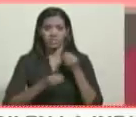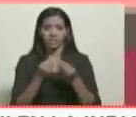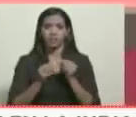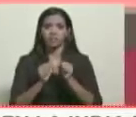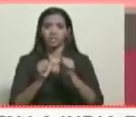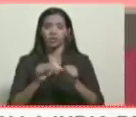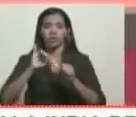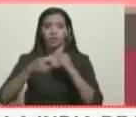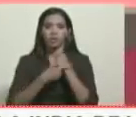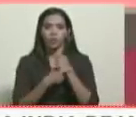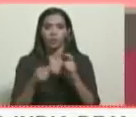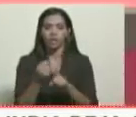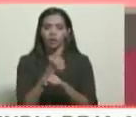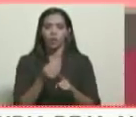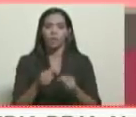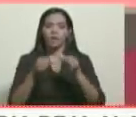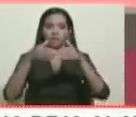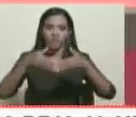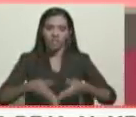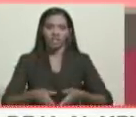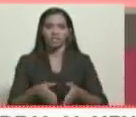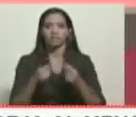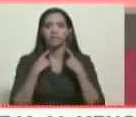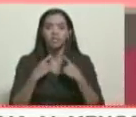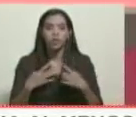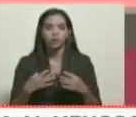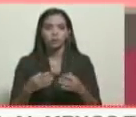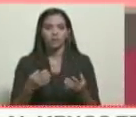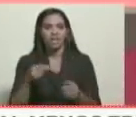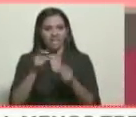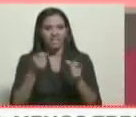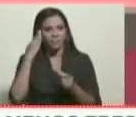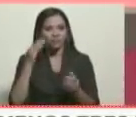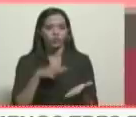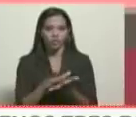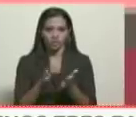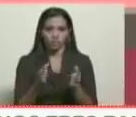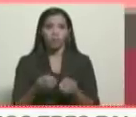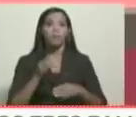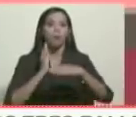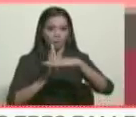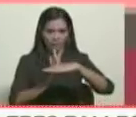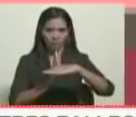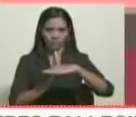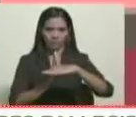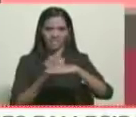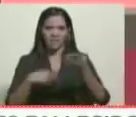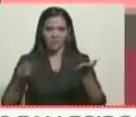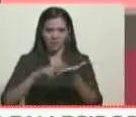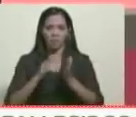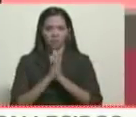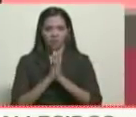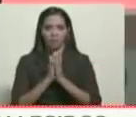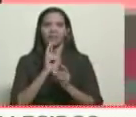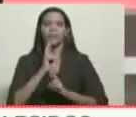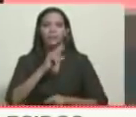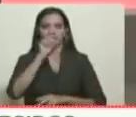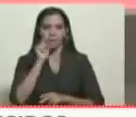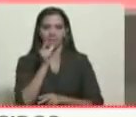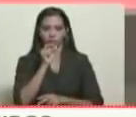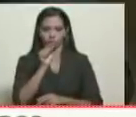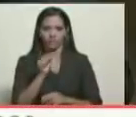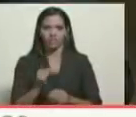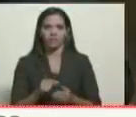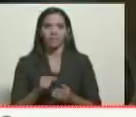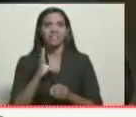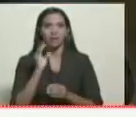fracasó. Y esto también es importante que la gente sepa qué pasó con esto. Vamos a una pausa. Correcto. Y al regreso, por favor, me responde la pregunta. Te hablaré de